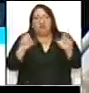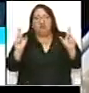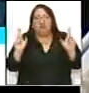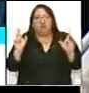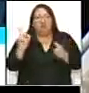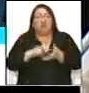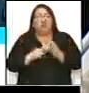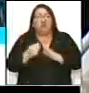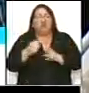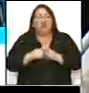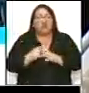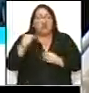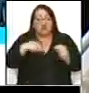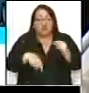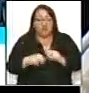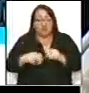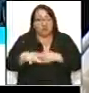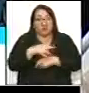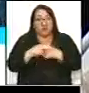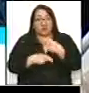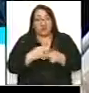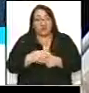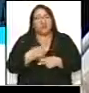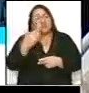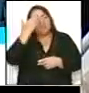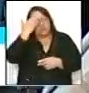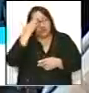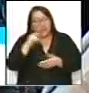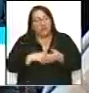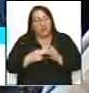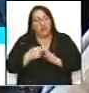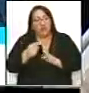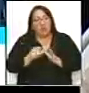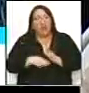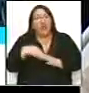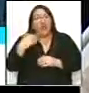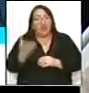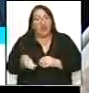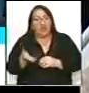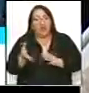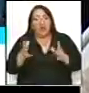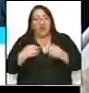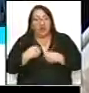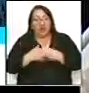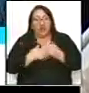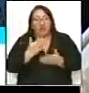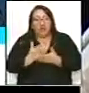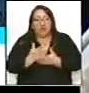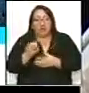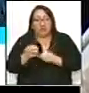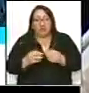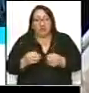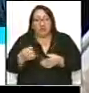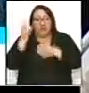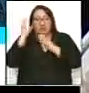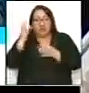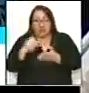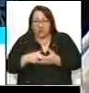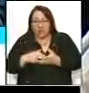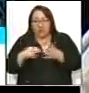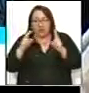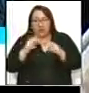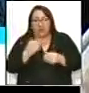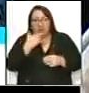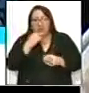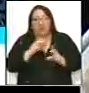de que simplemente estén presentes en el territorio nacional, y a saber qué significa eso después en asumir todo el tema de los costos de campañas y la evaluación